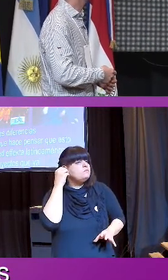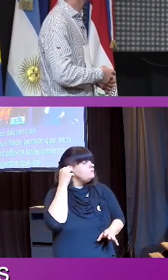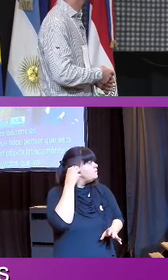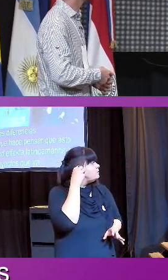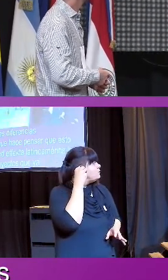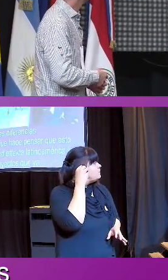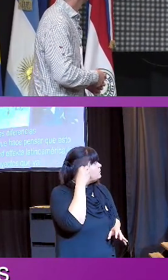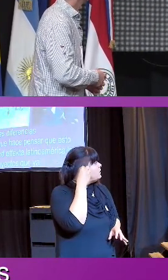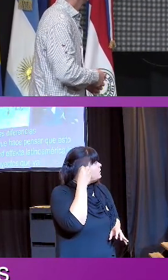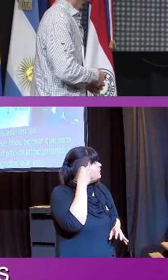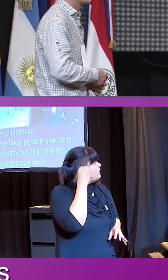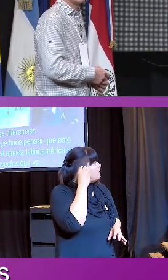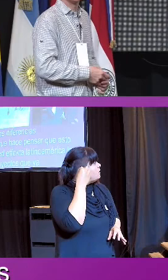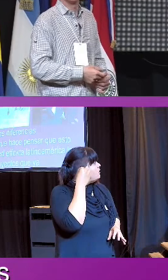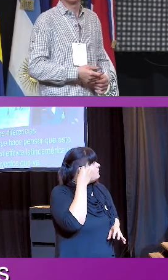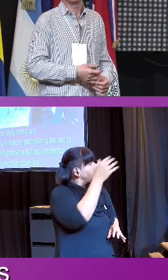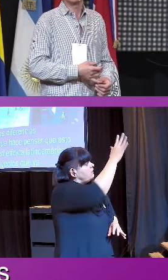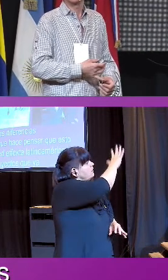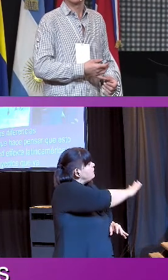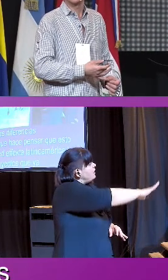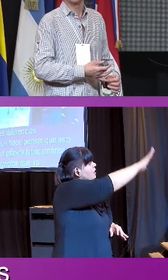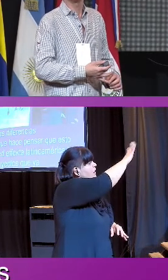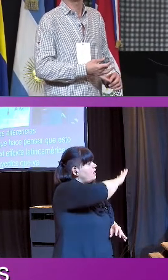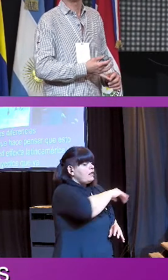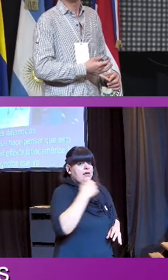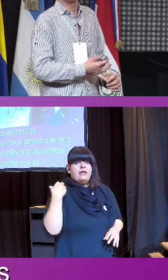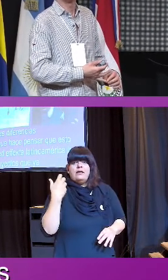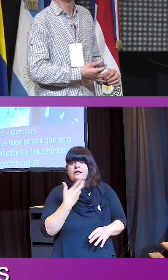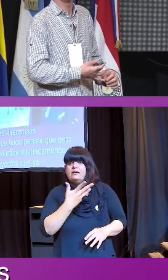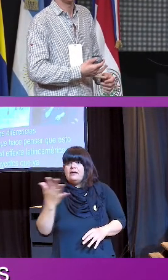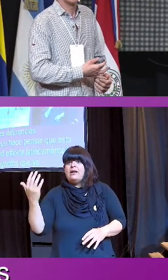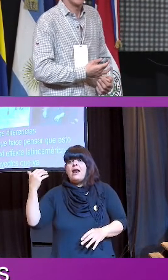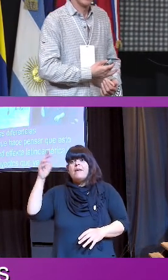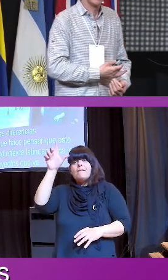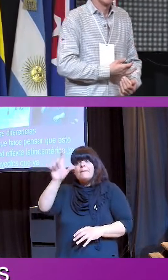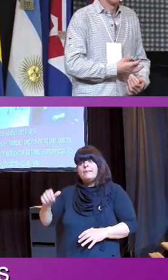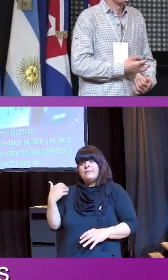todos los países. En general, no sé si los dije, es Argentina,